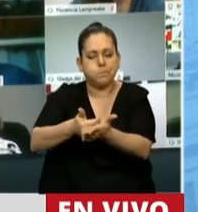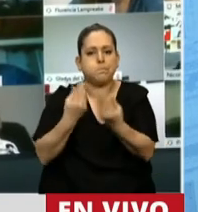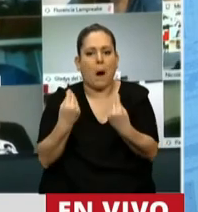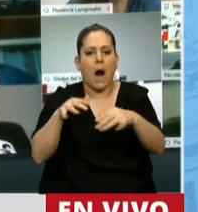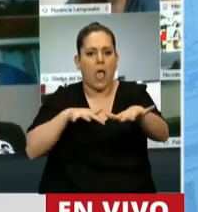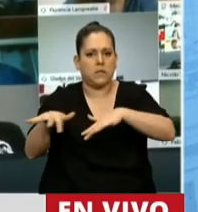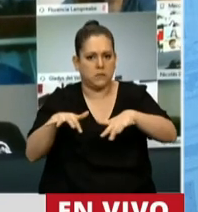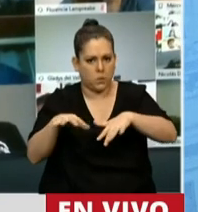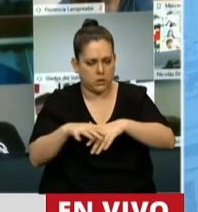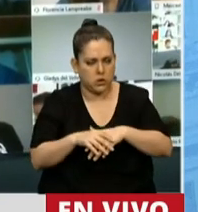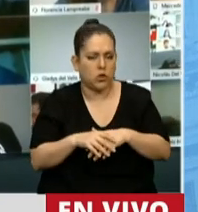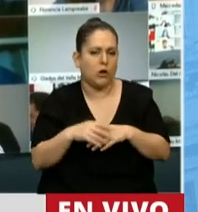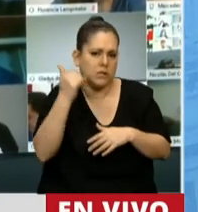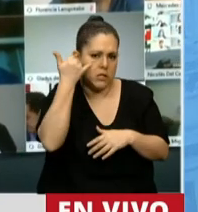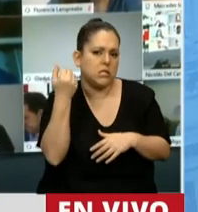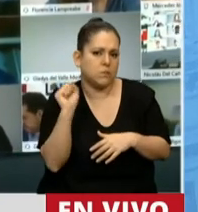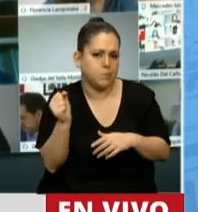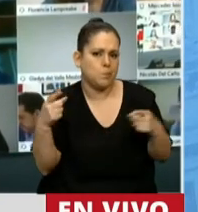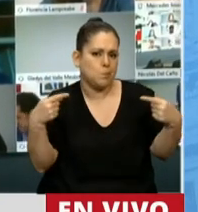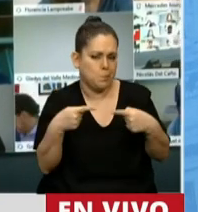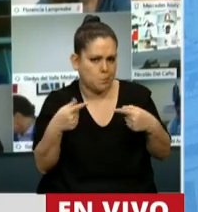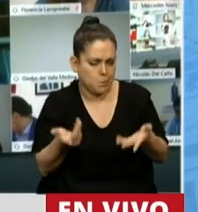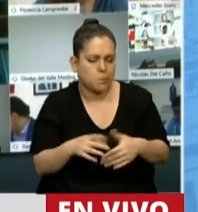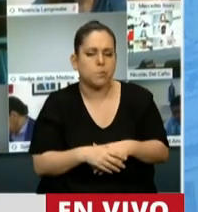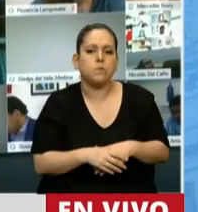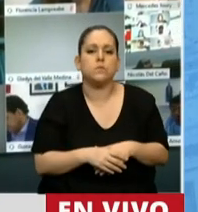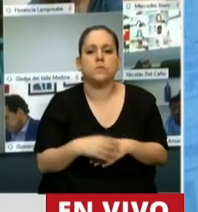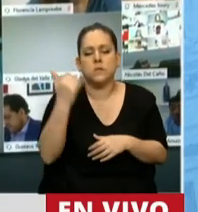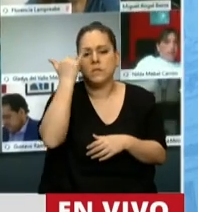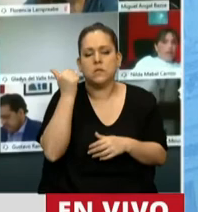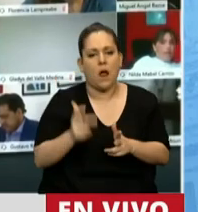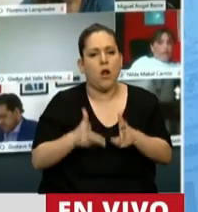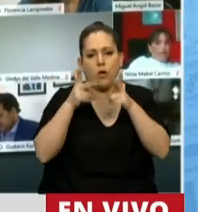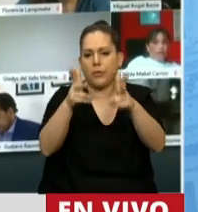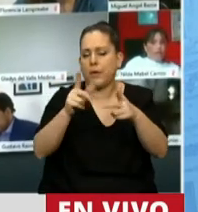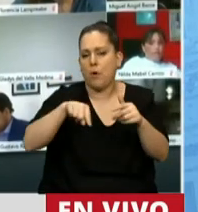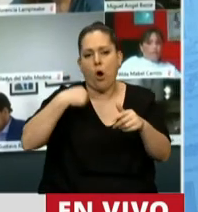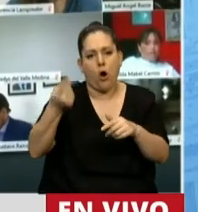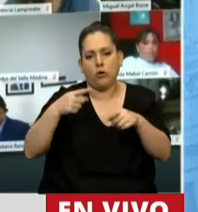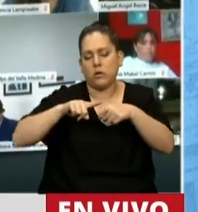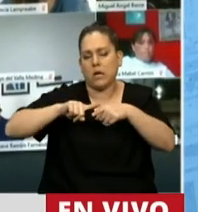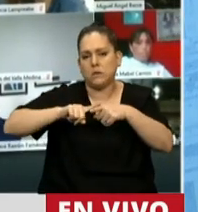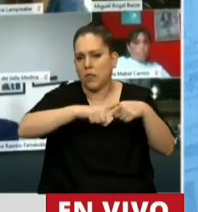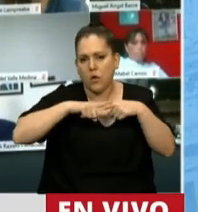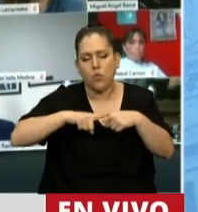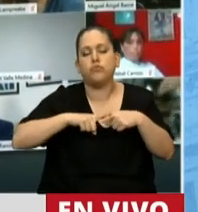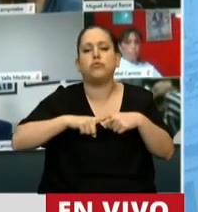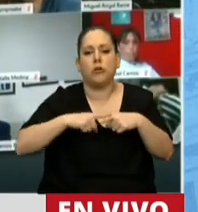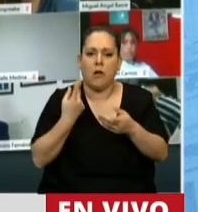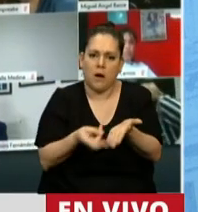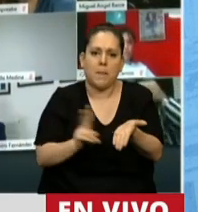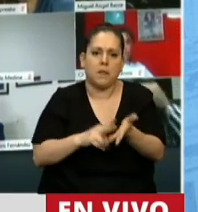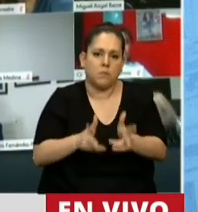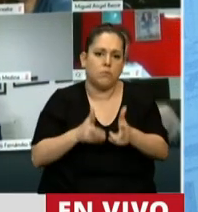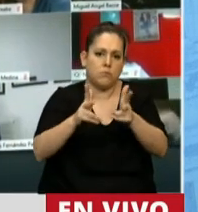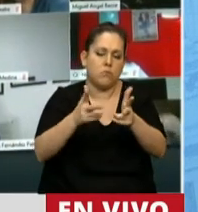de discusión. Mire, señor presidente, lo hemos dicho en otras discusiones y lo vamos a repetir ahora,